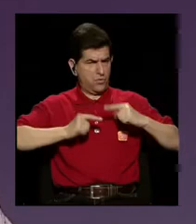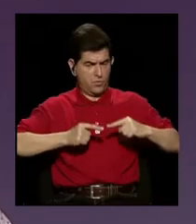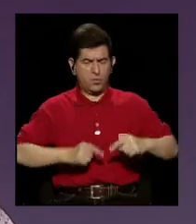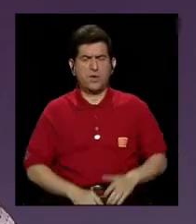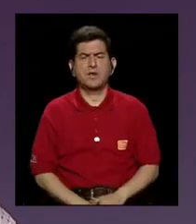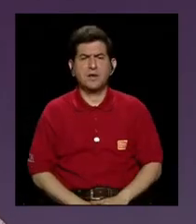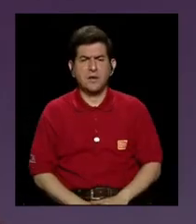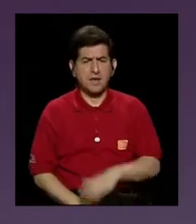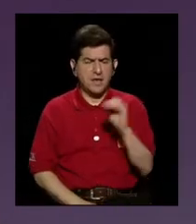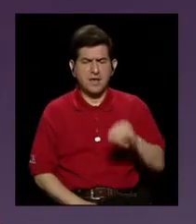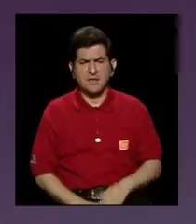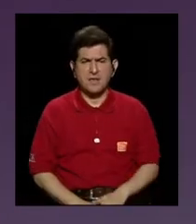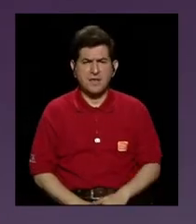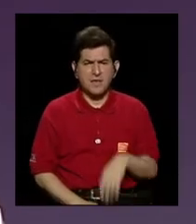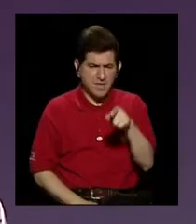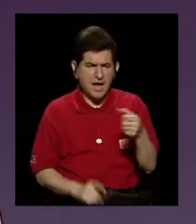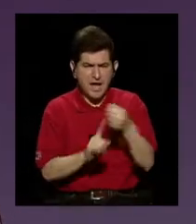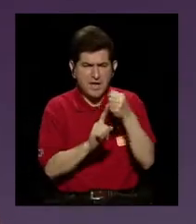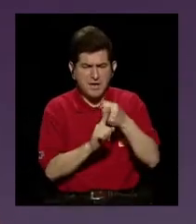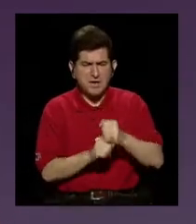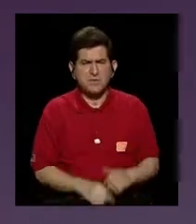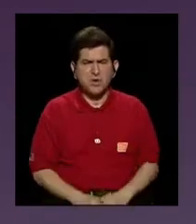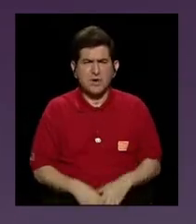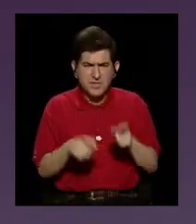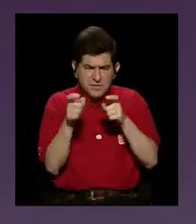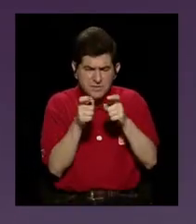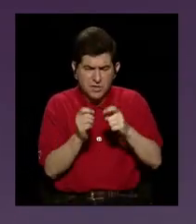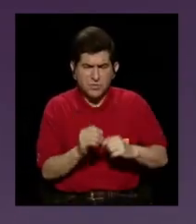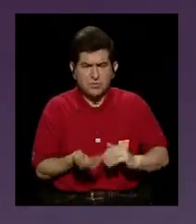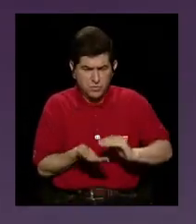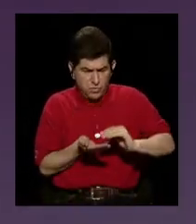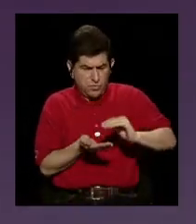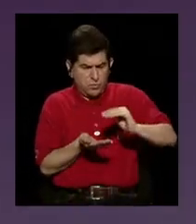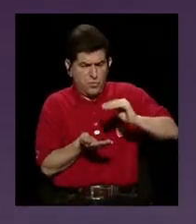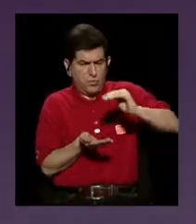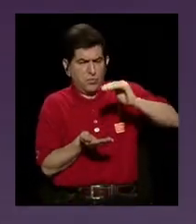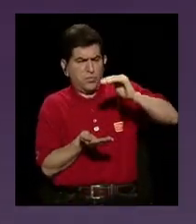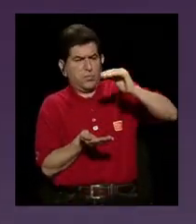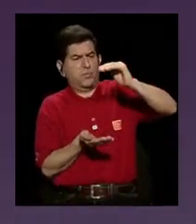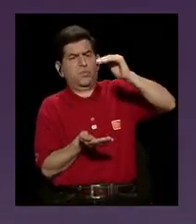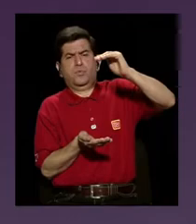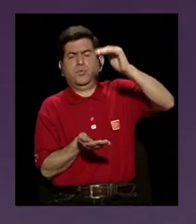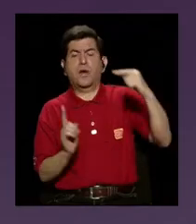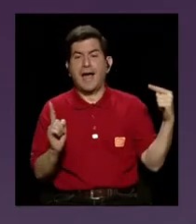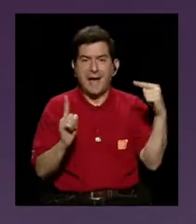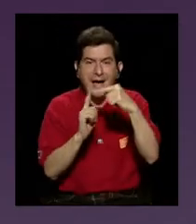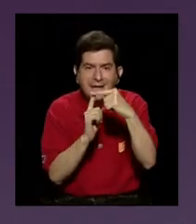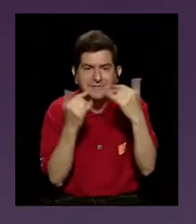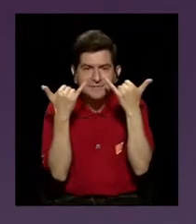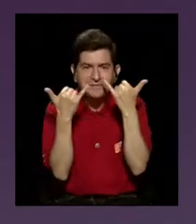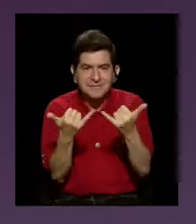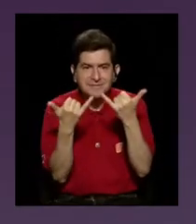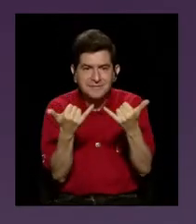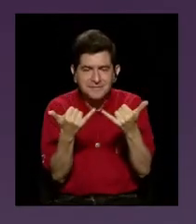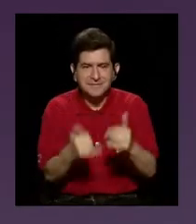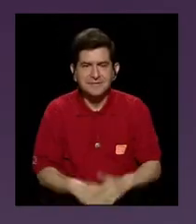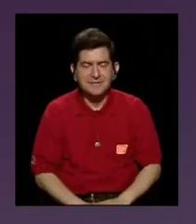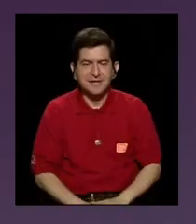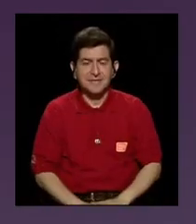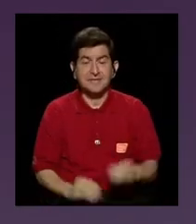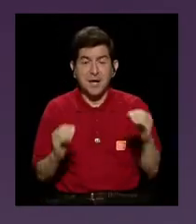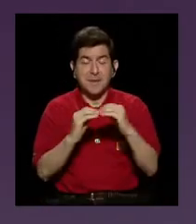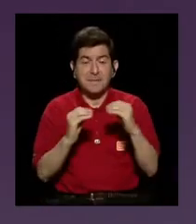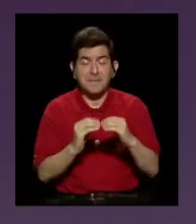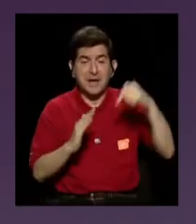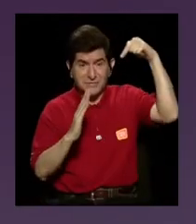Doler y El Violentómetro, que te va marcando, le va marcando a la persona qué actos van subiendo y subiendo y subiendo hasta